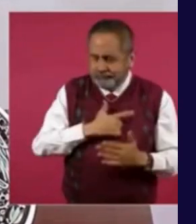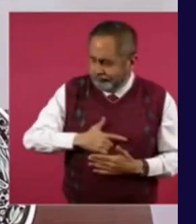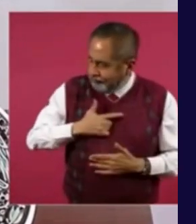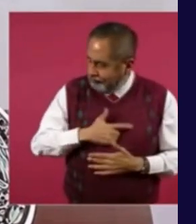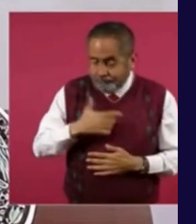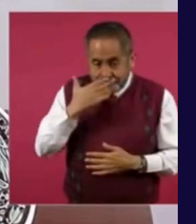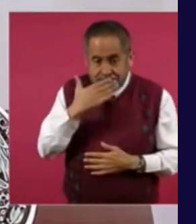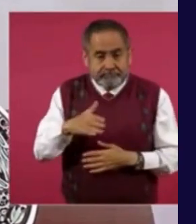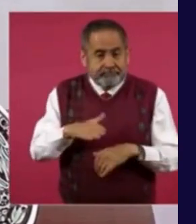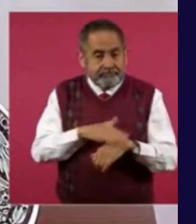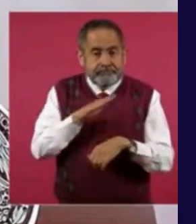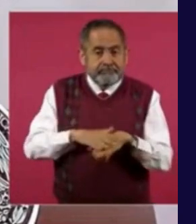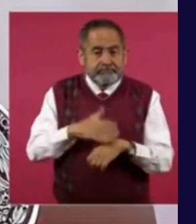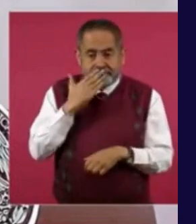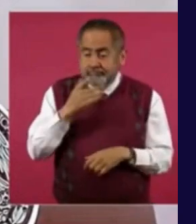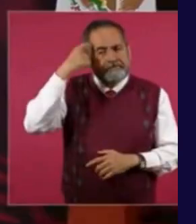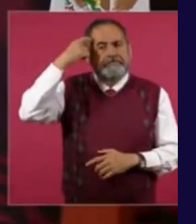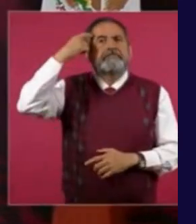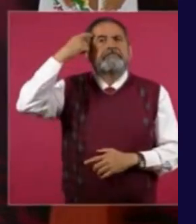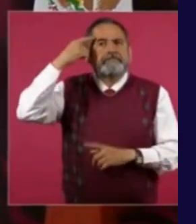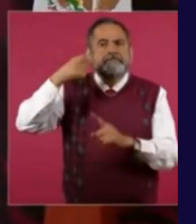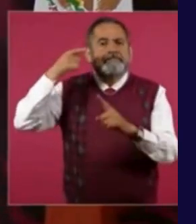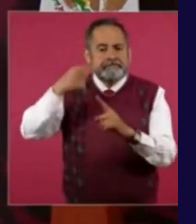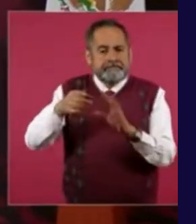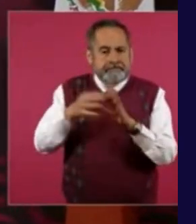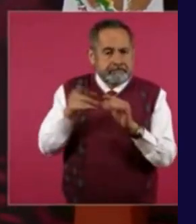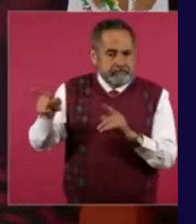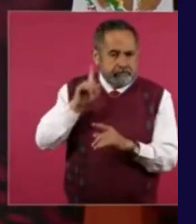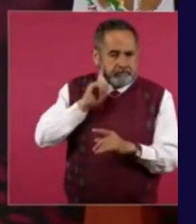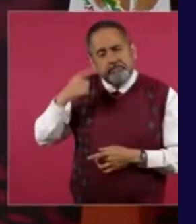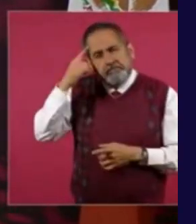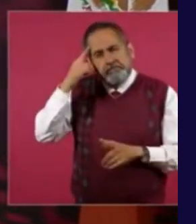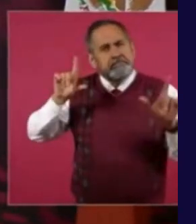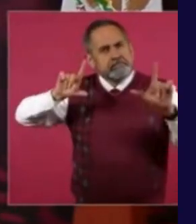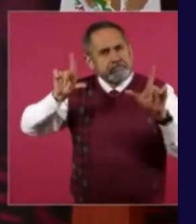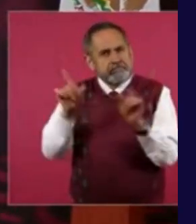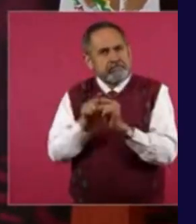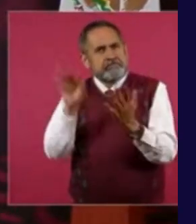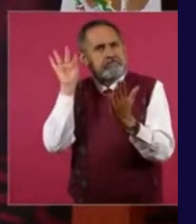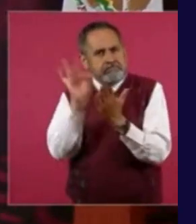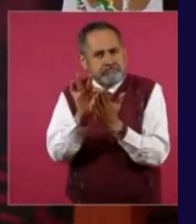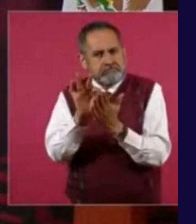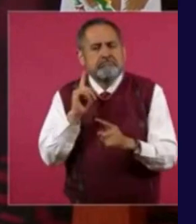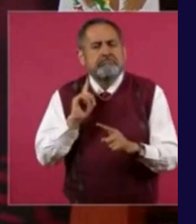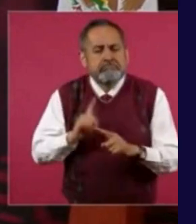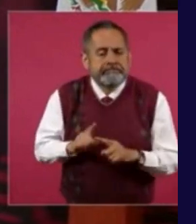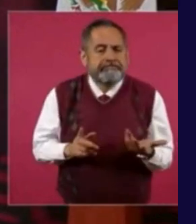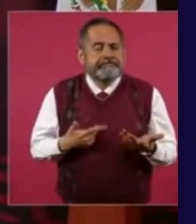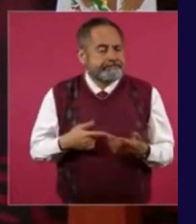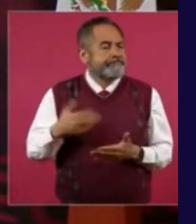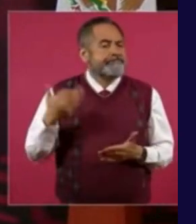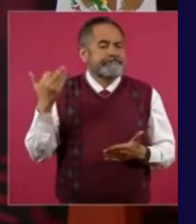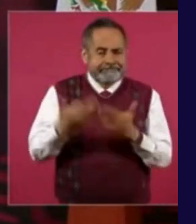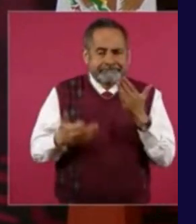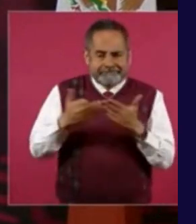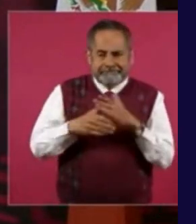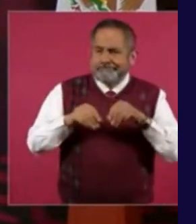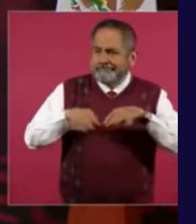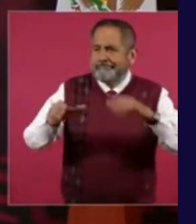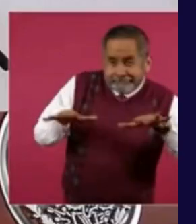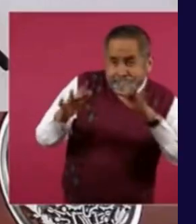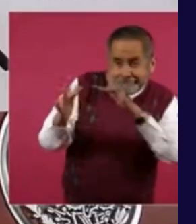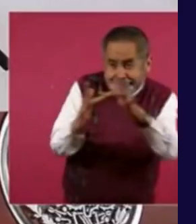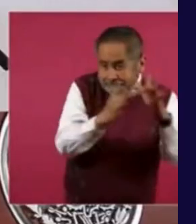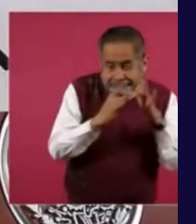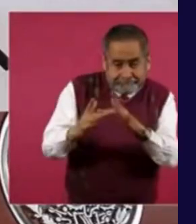enfatizó la importancia del evento como un espacio para reflexionar sobre el feminismo y sus diversas expresiones en el contexto